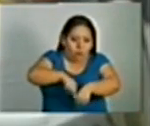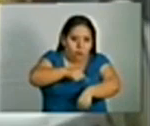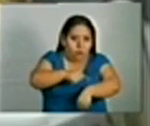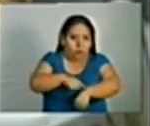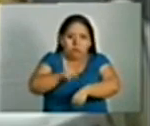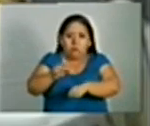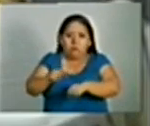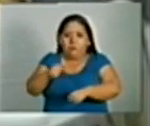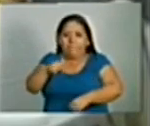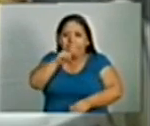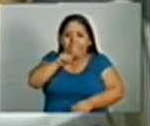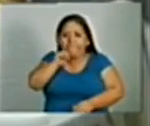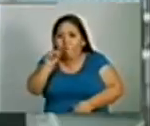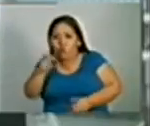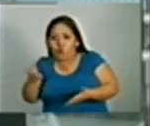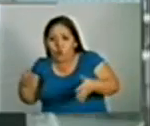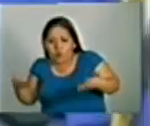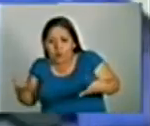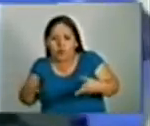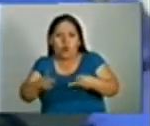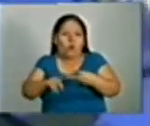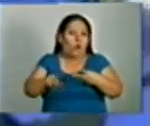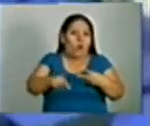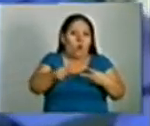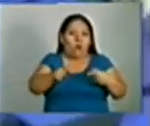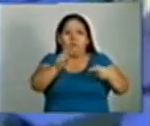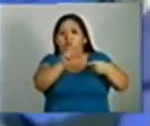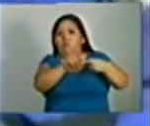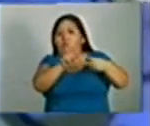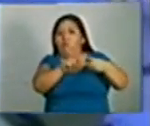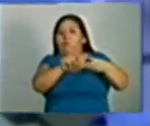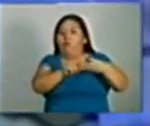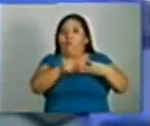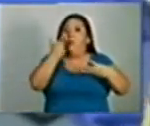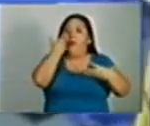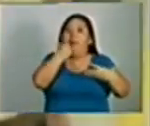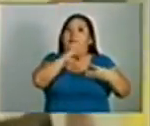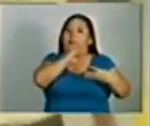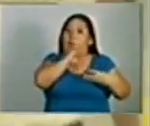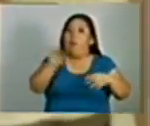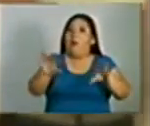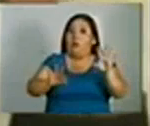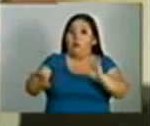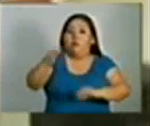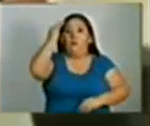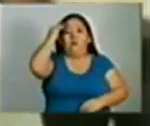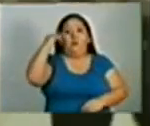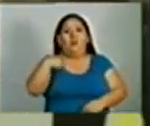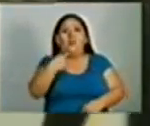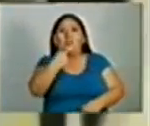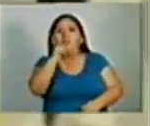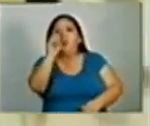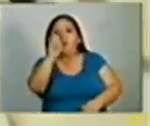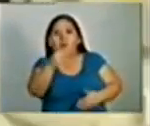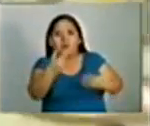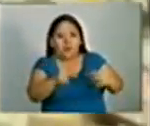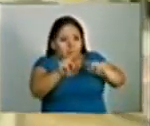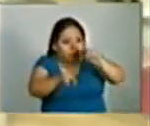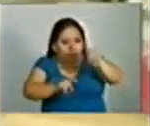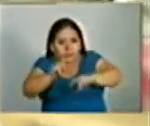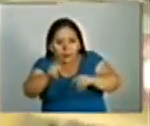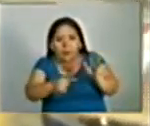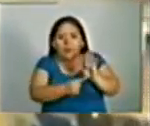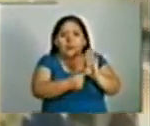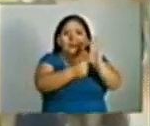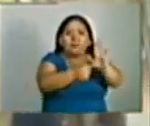sus necesidades fisiológicas, entre otras que han detonado en enfermedades en muchas de ellas. Así lo refleja un estudio revelado por